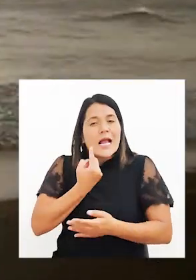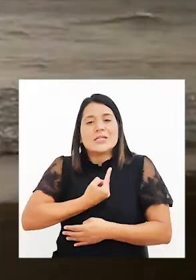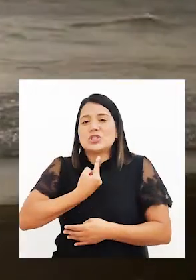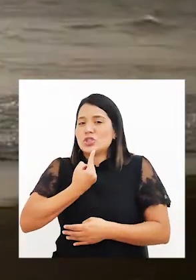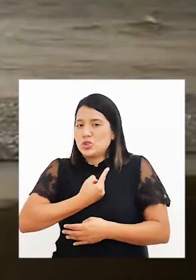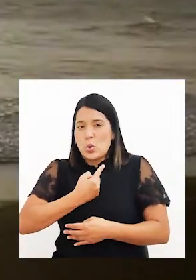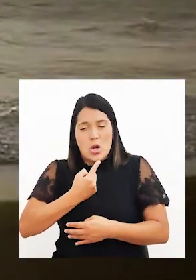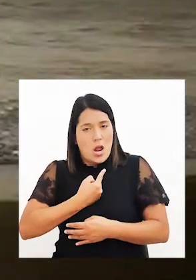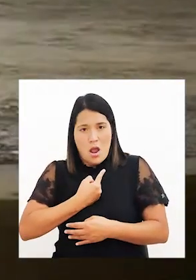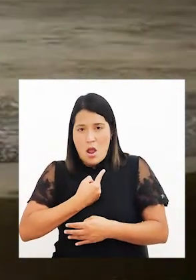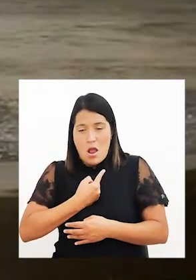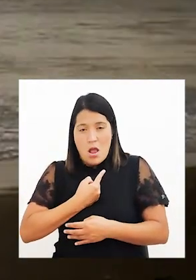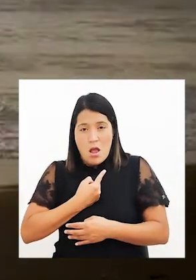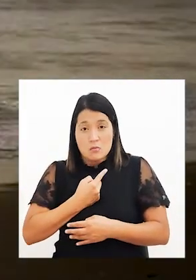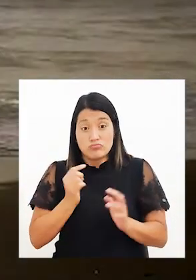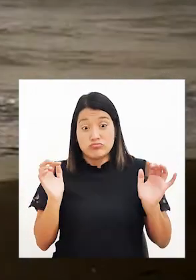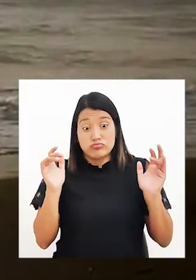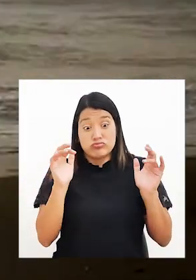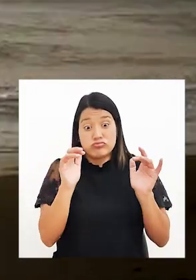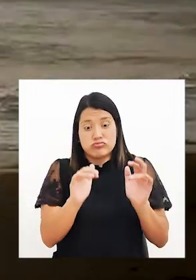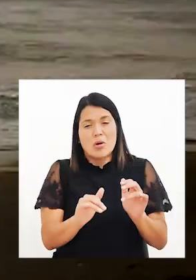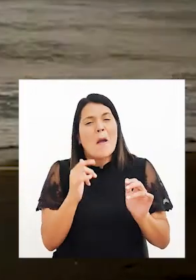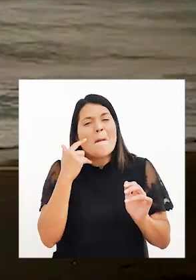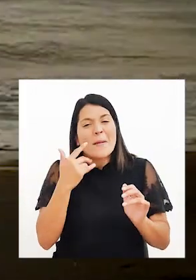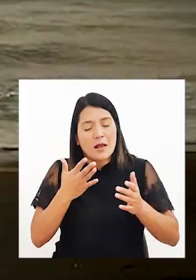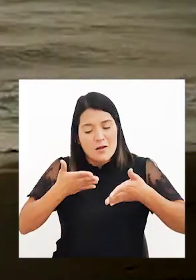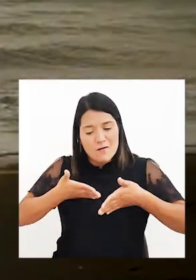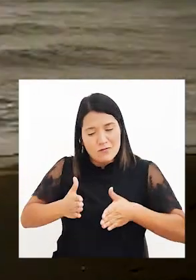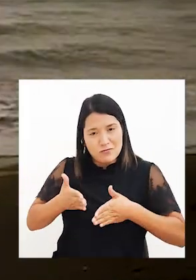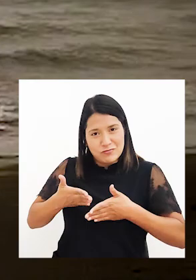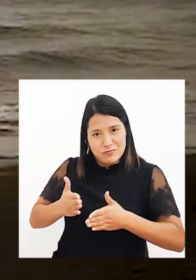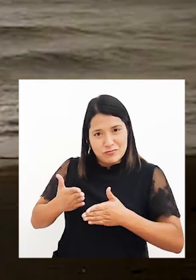solitario, a desovar.